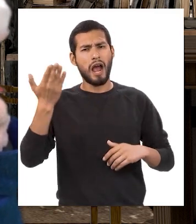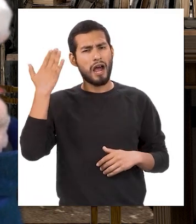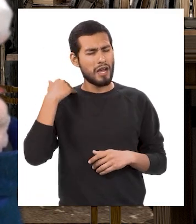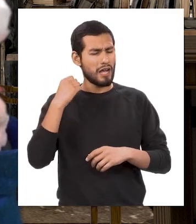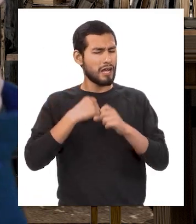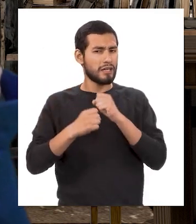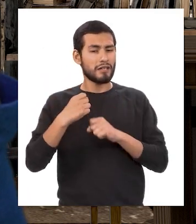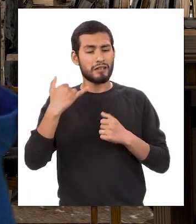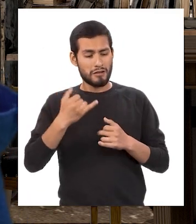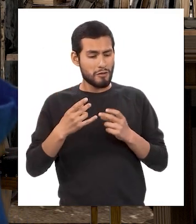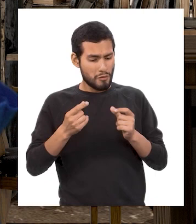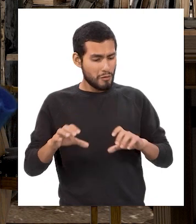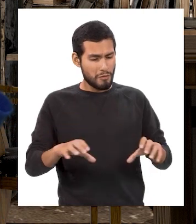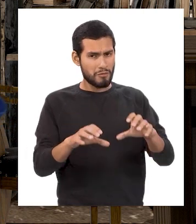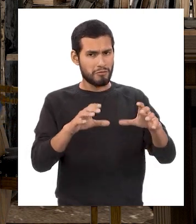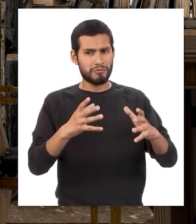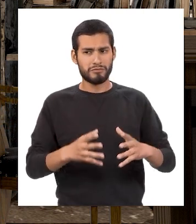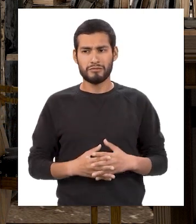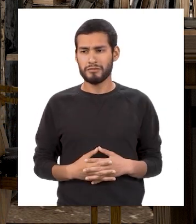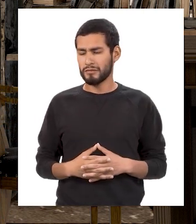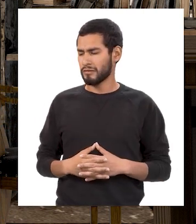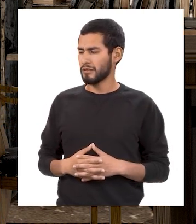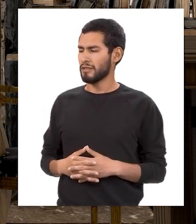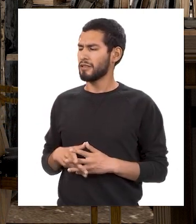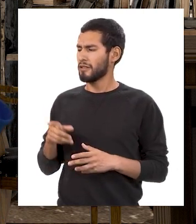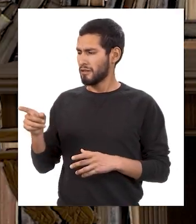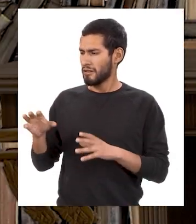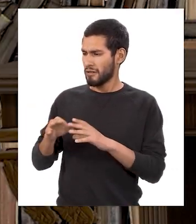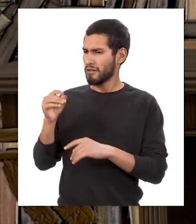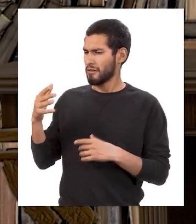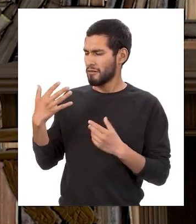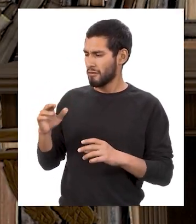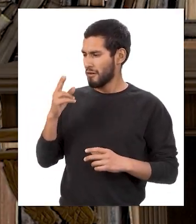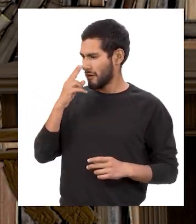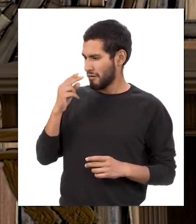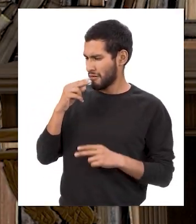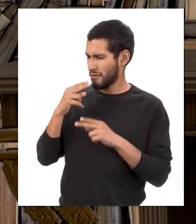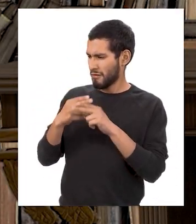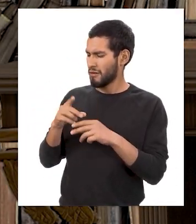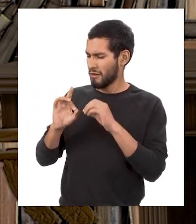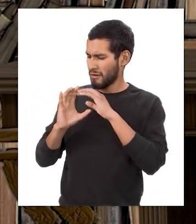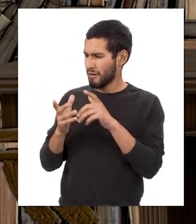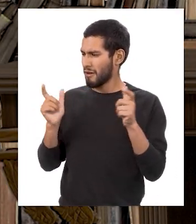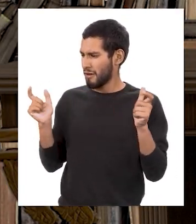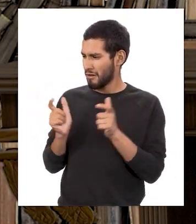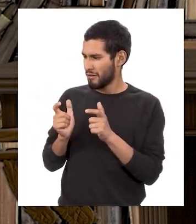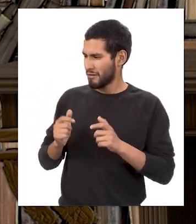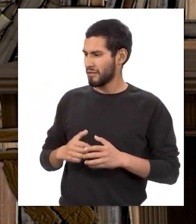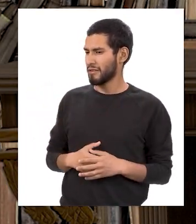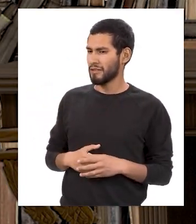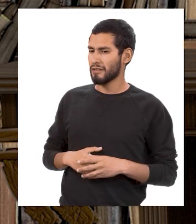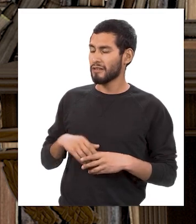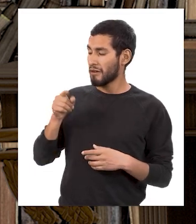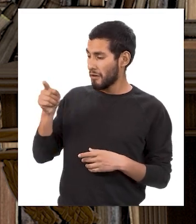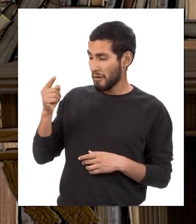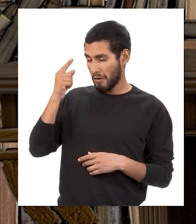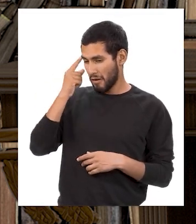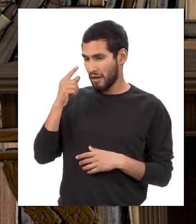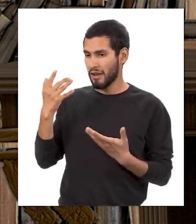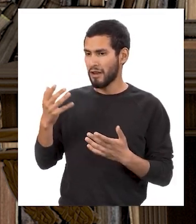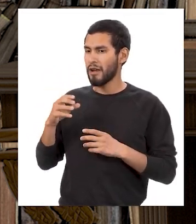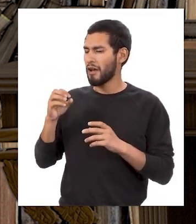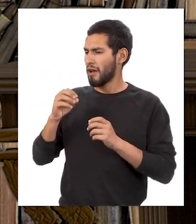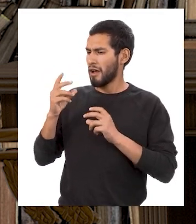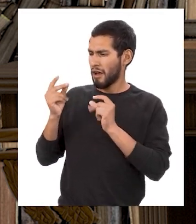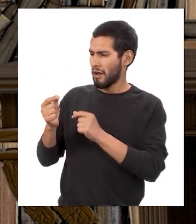años. Y eso hará que las pesquisas sean más rápidas. Han encontrado un modo muy gracioso de decir que la Tierra es más pequeña.